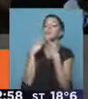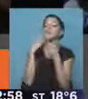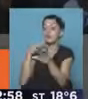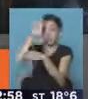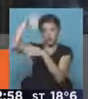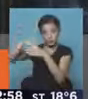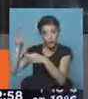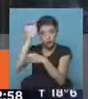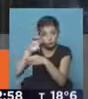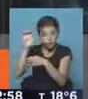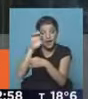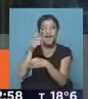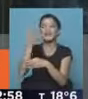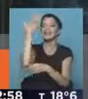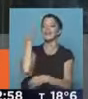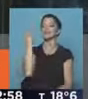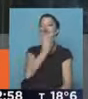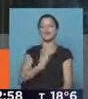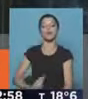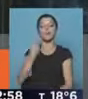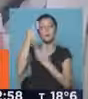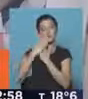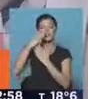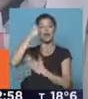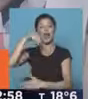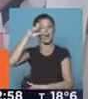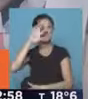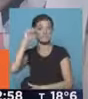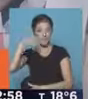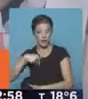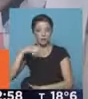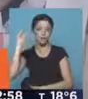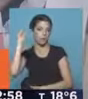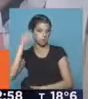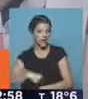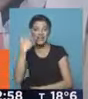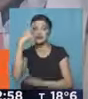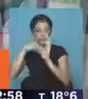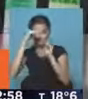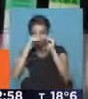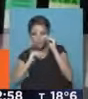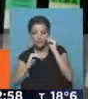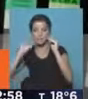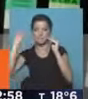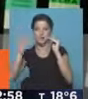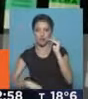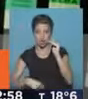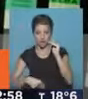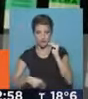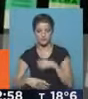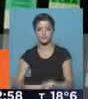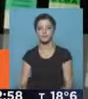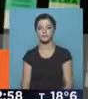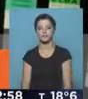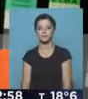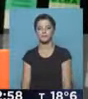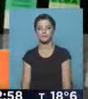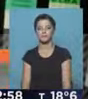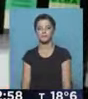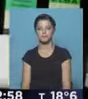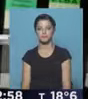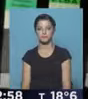regional, impulsada por el gobierno de David Cameron, perdió por menos de 3 puntos. A second referendum is highly unlikely.